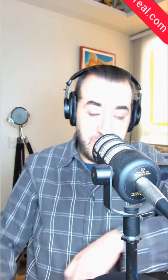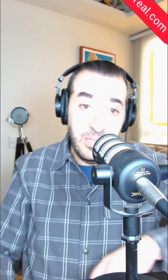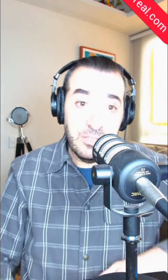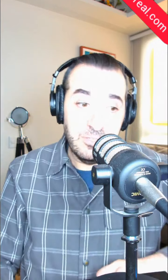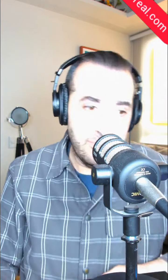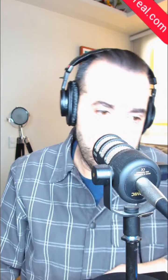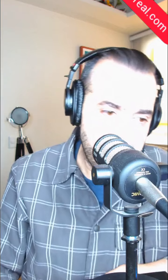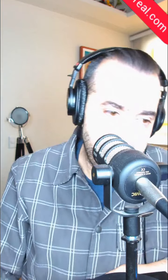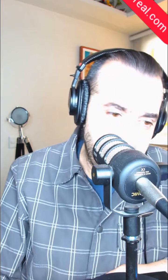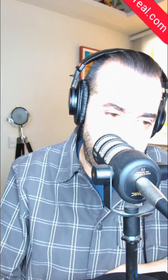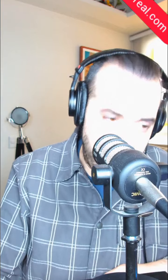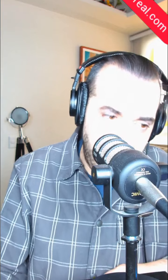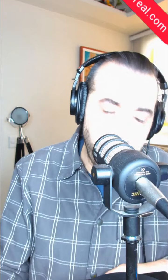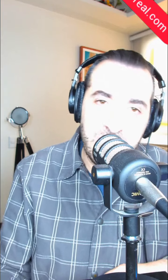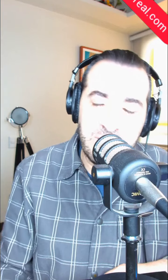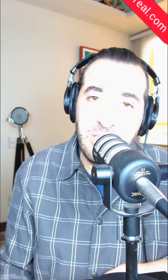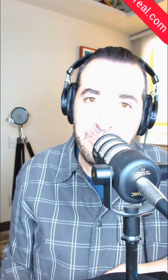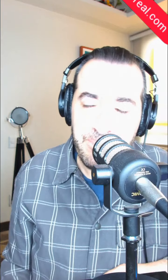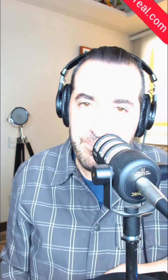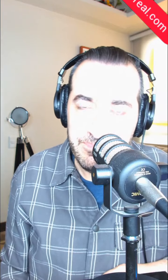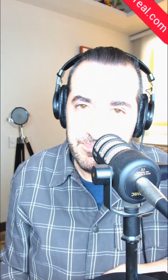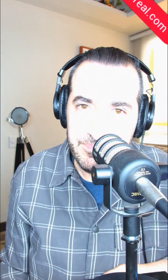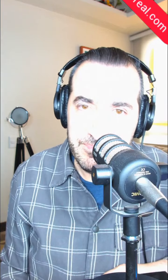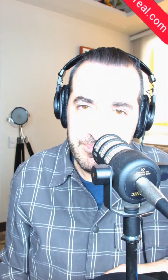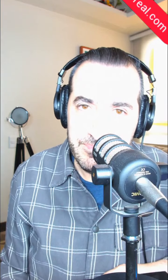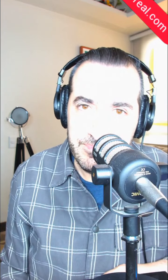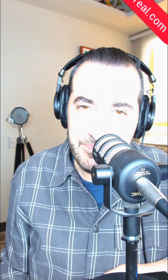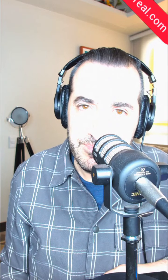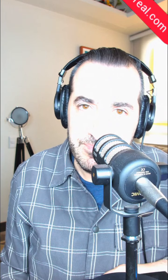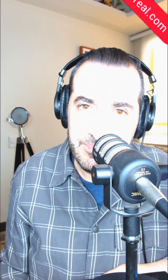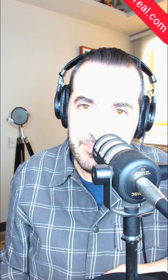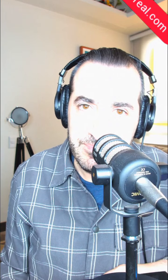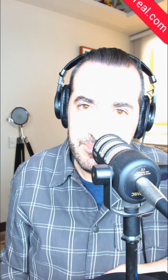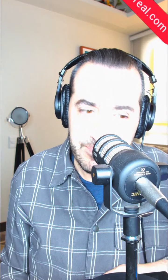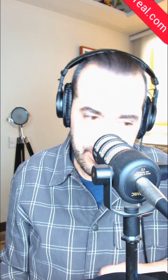¿Así? ¿De plano así?